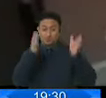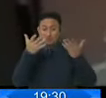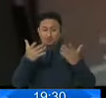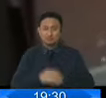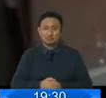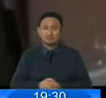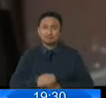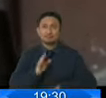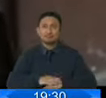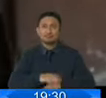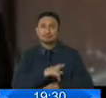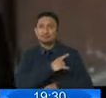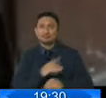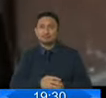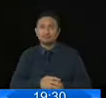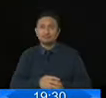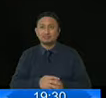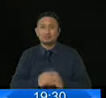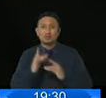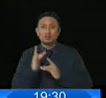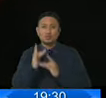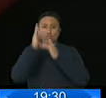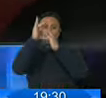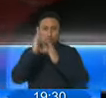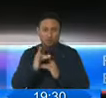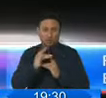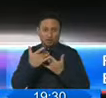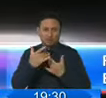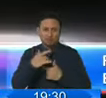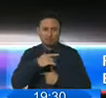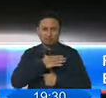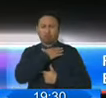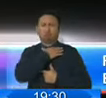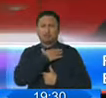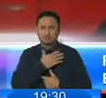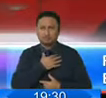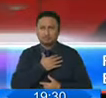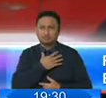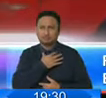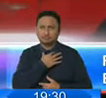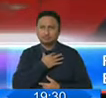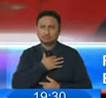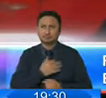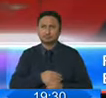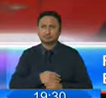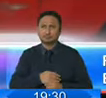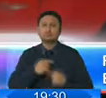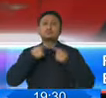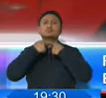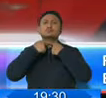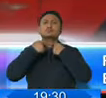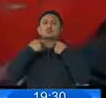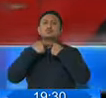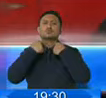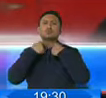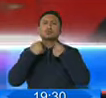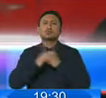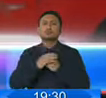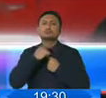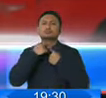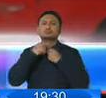tras estrangularse en este ascensor, según lo refirió el jefe del cuerpo de bomberos. A la altura del cuello, de la tráquea, una